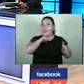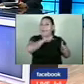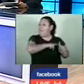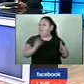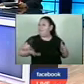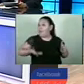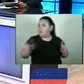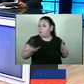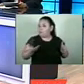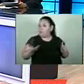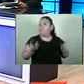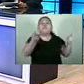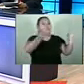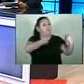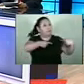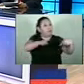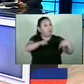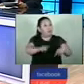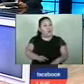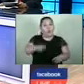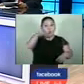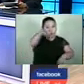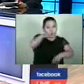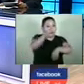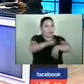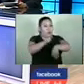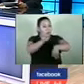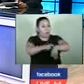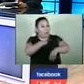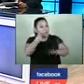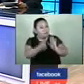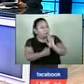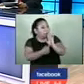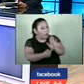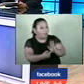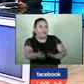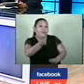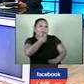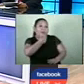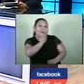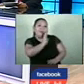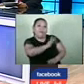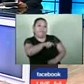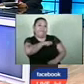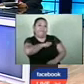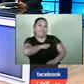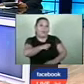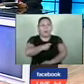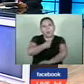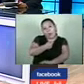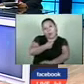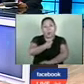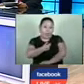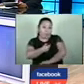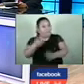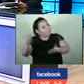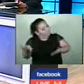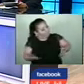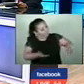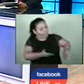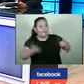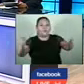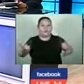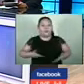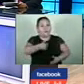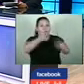acompañando en la conducción en esta hora en la que le mostramos las noticias más importantes ocurridas en nuestro país y el mundo, así que le damos